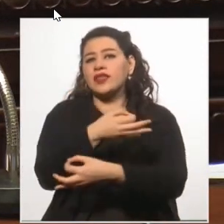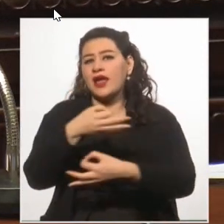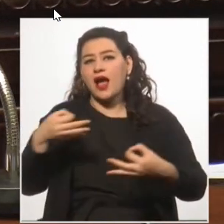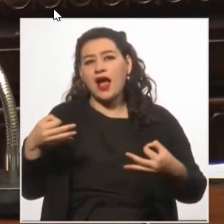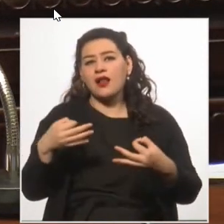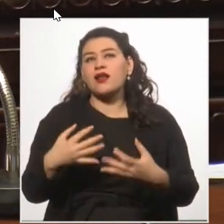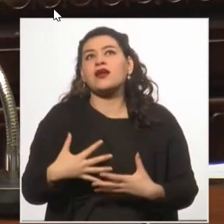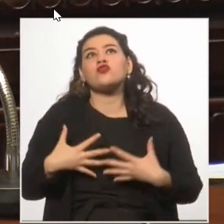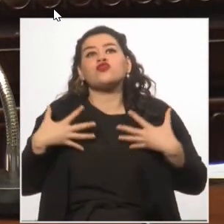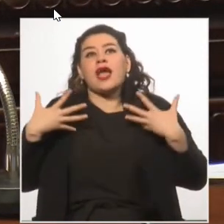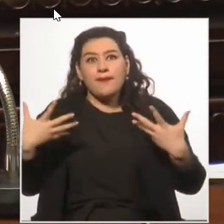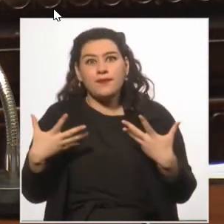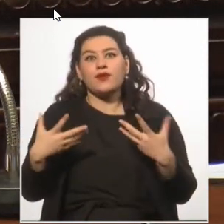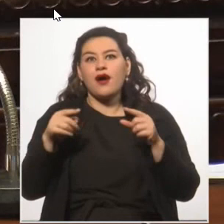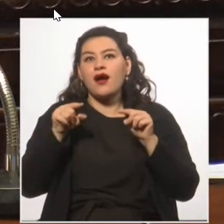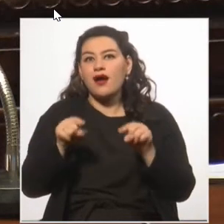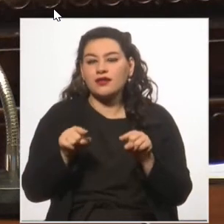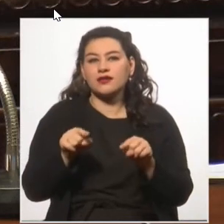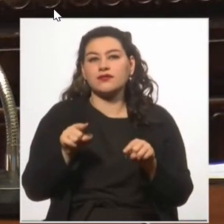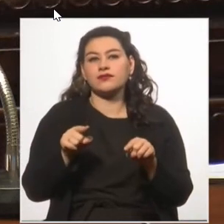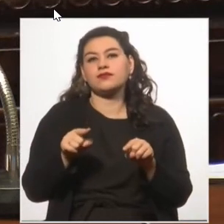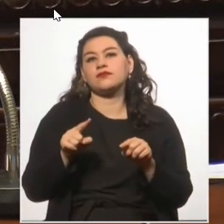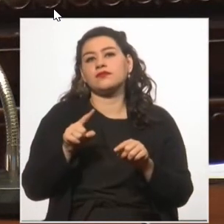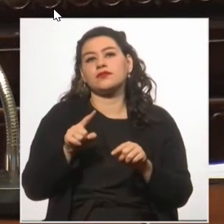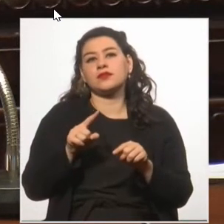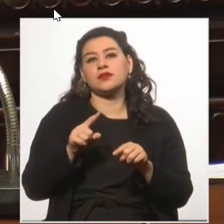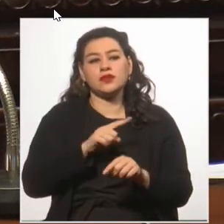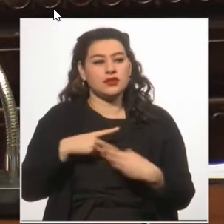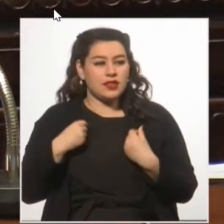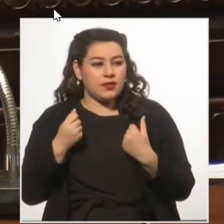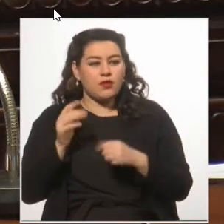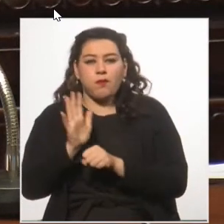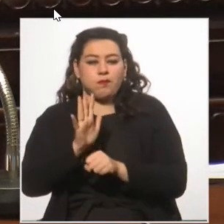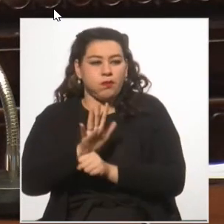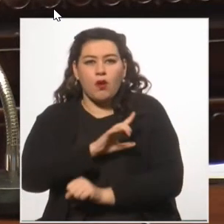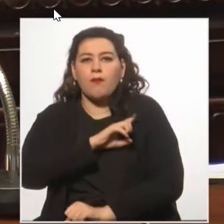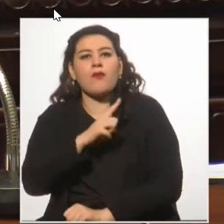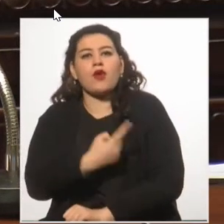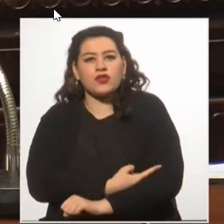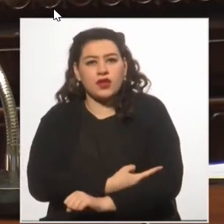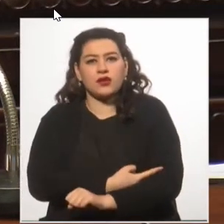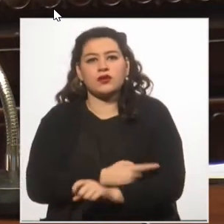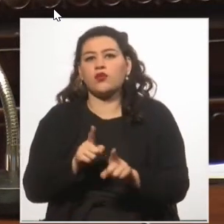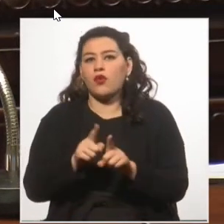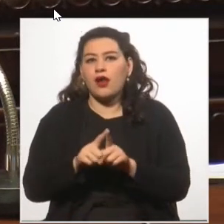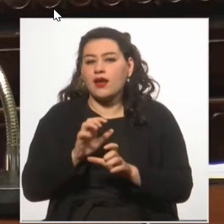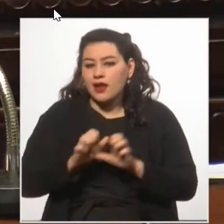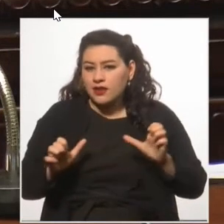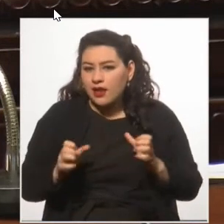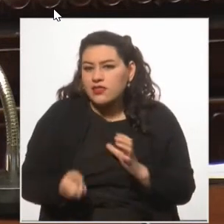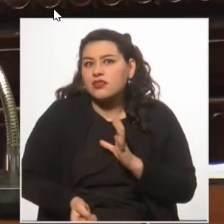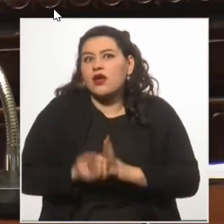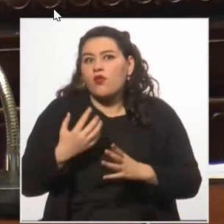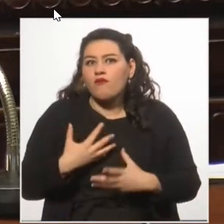grande entusiasmo, en las que sea un poder el sentimiento, en las que una vigorosa resurrección de las energías